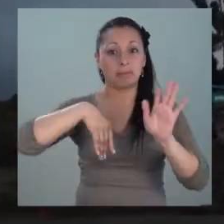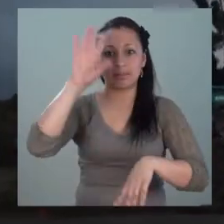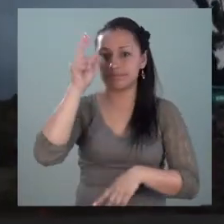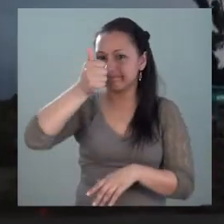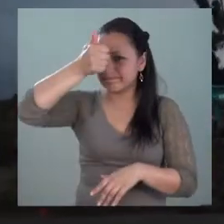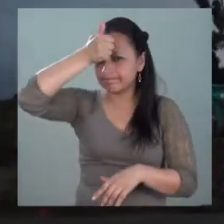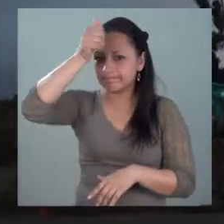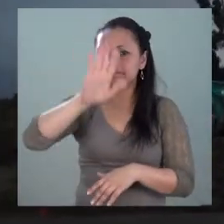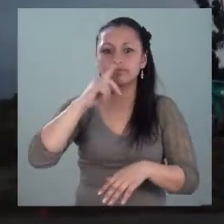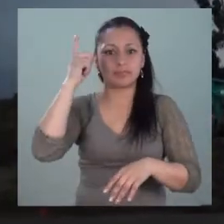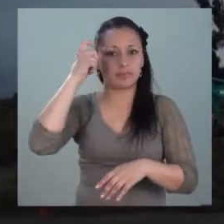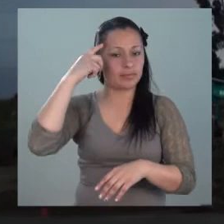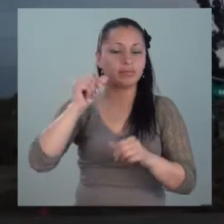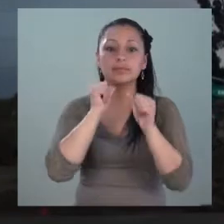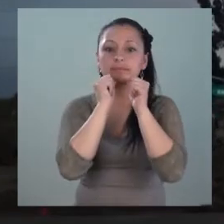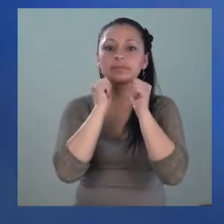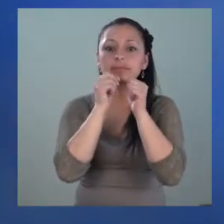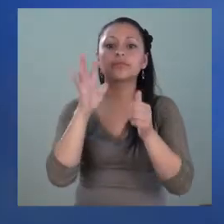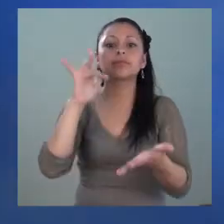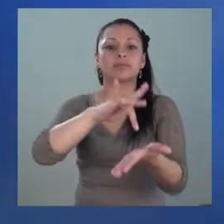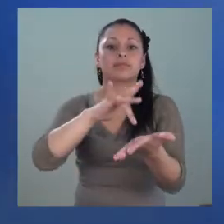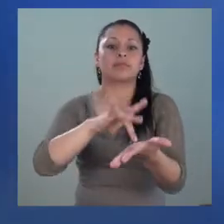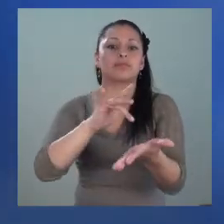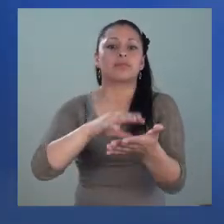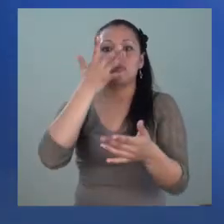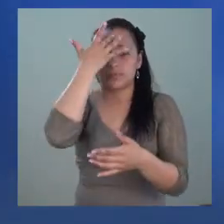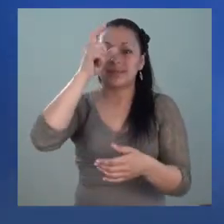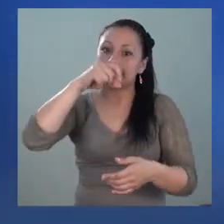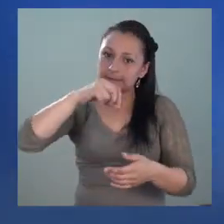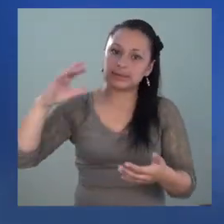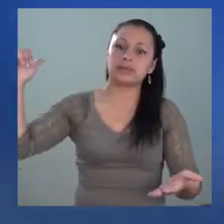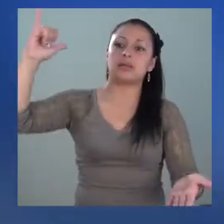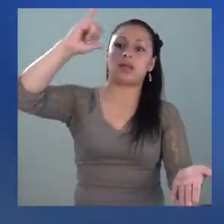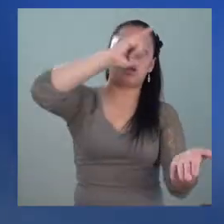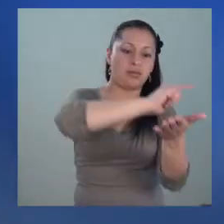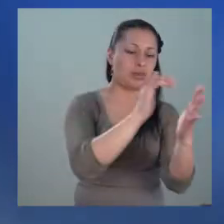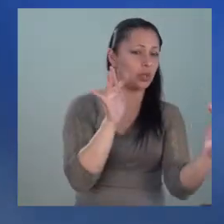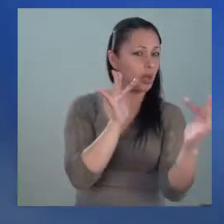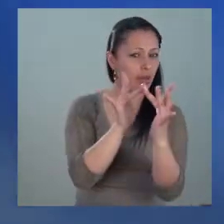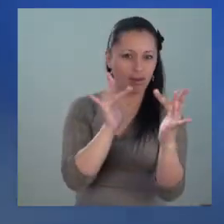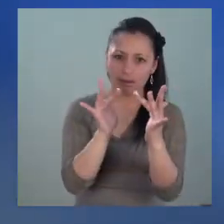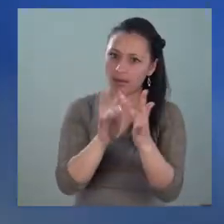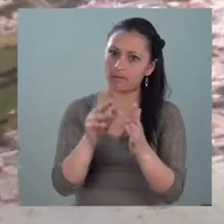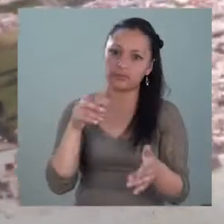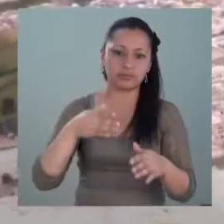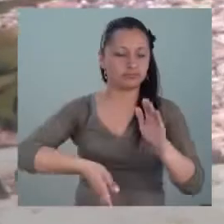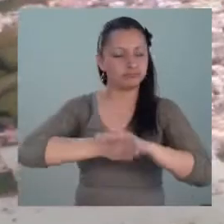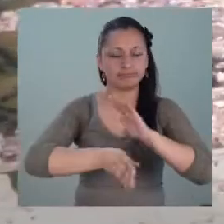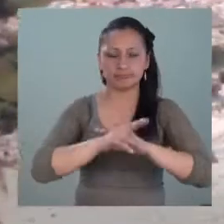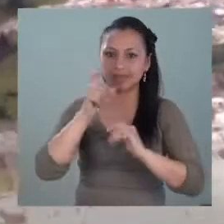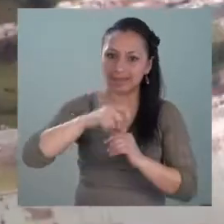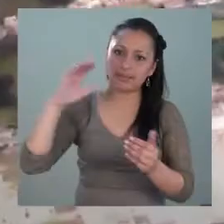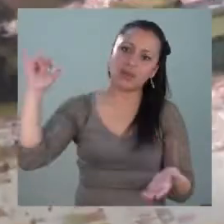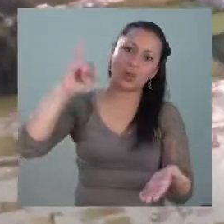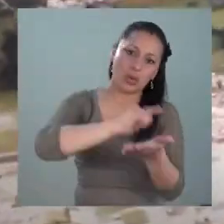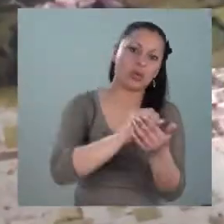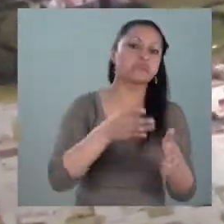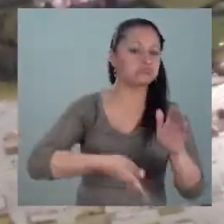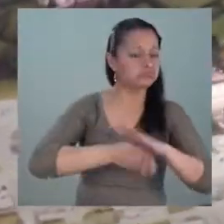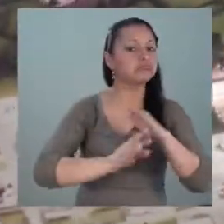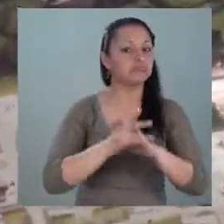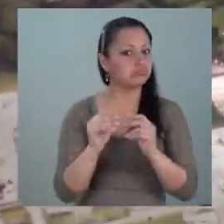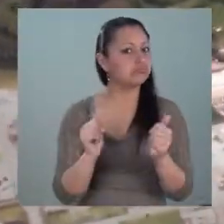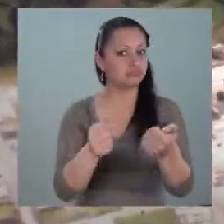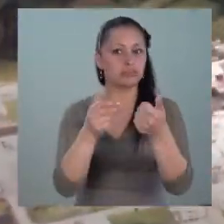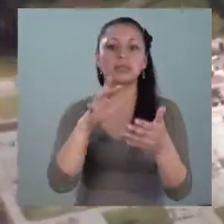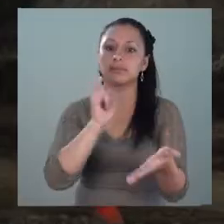sido calificado como prioritario por el gobernador de Nariño, Raúl Delgado Guerrero, por la necesidad de tener un aeropuerto que preste sus servicios de forma permanente en el departamento,